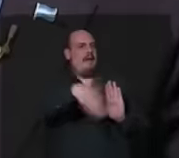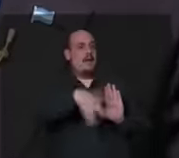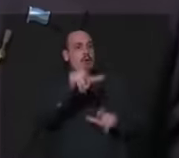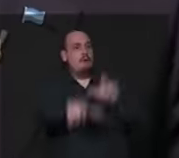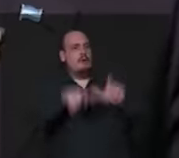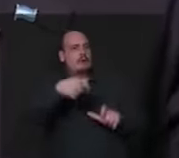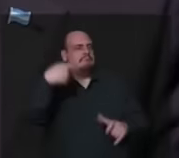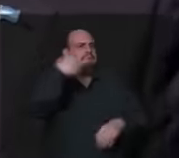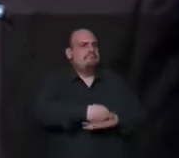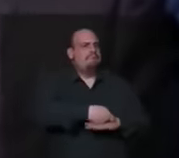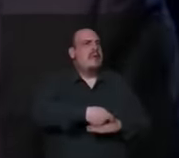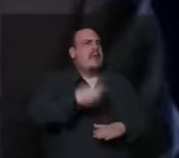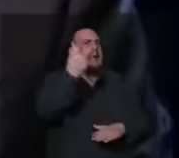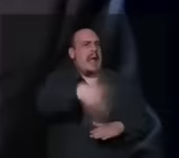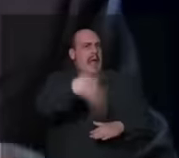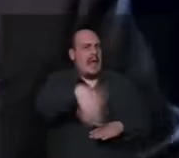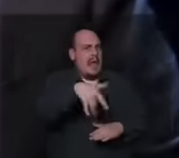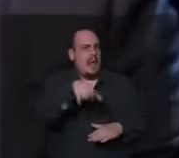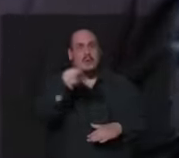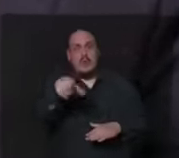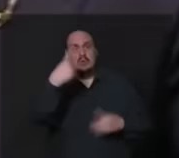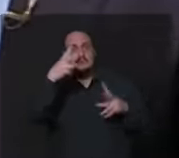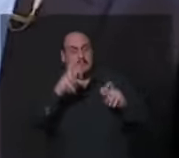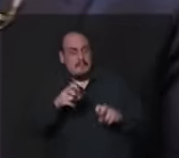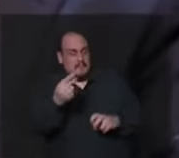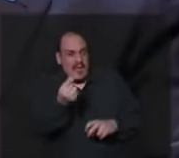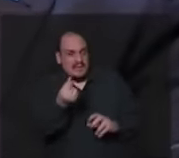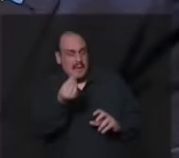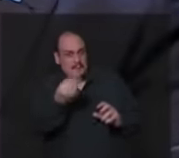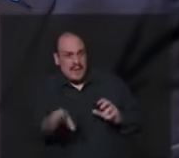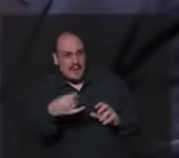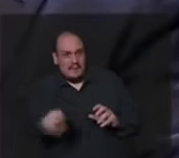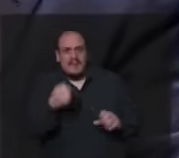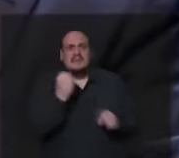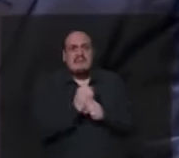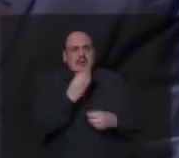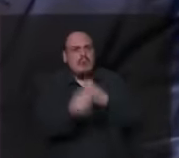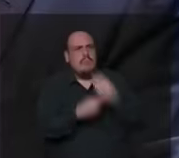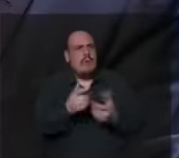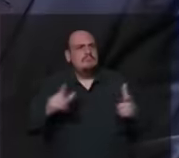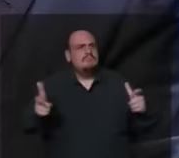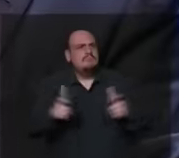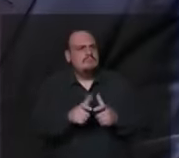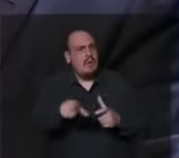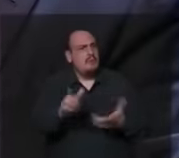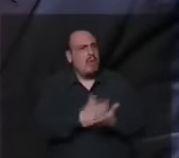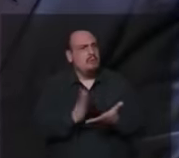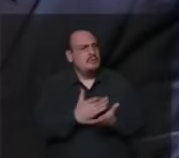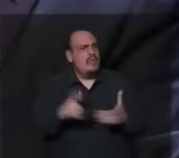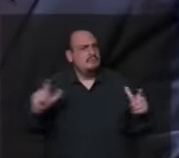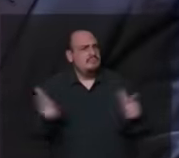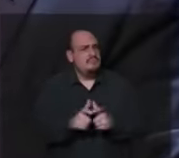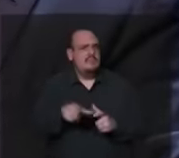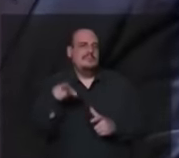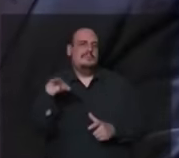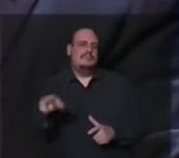pagar más, y ¿sabes qué? Todo eso que vos perdés, destrozás puestos de trabajo en otro lado de mayor productividad. Pero ¿sabes cuál es la diferencia? Que claro, lo